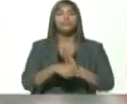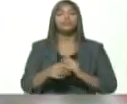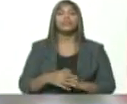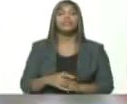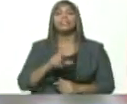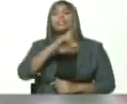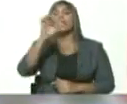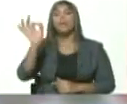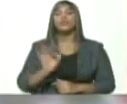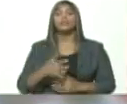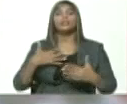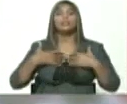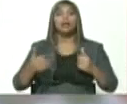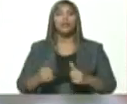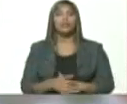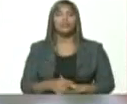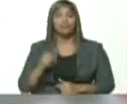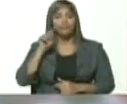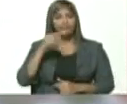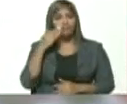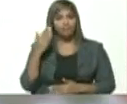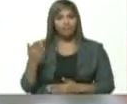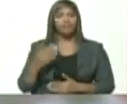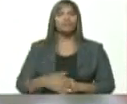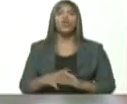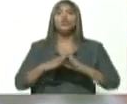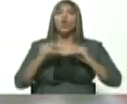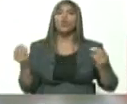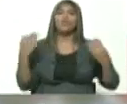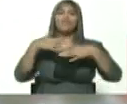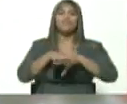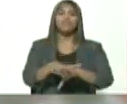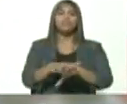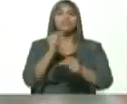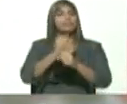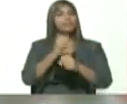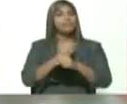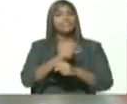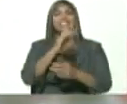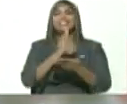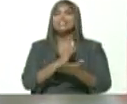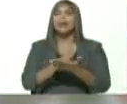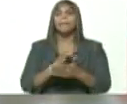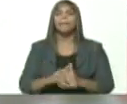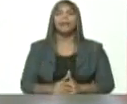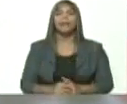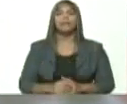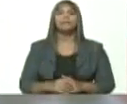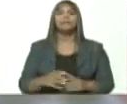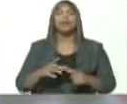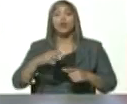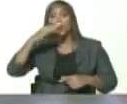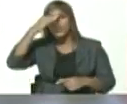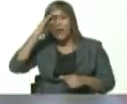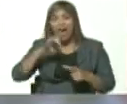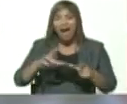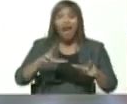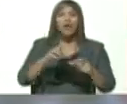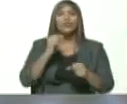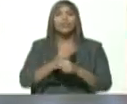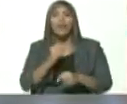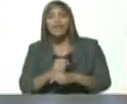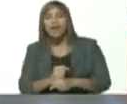salud. Allí está, todos juntos, siempre, en los CDI, en los hospitales, en